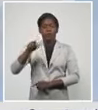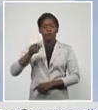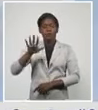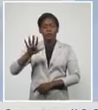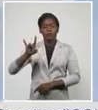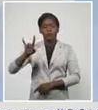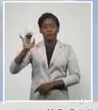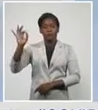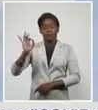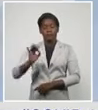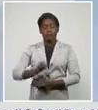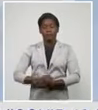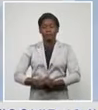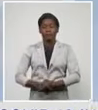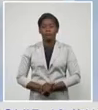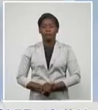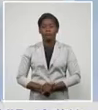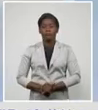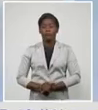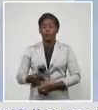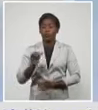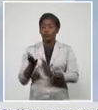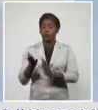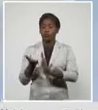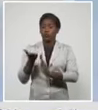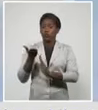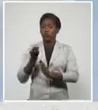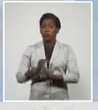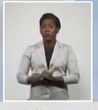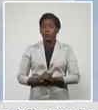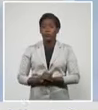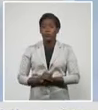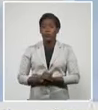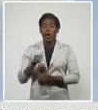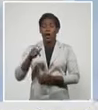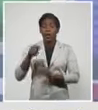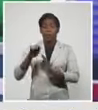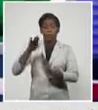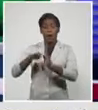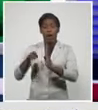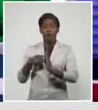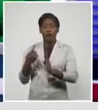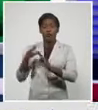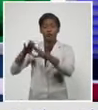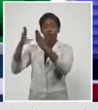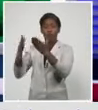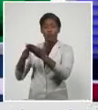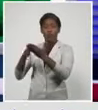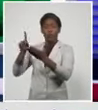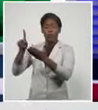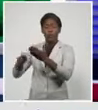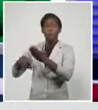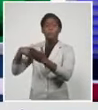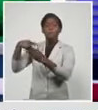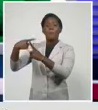0,59%. Inferior a la del mundo, 2,20%, a la de las Américas,